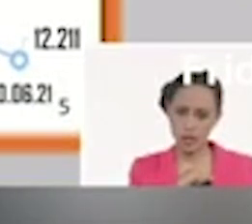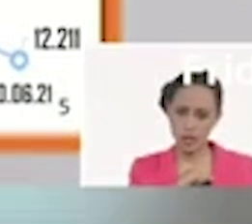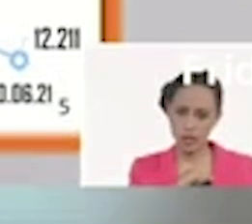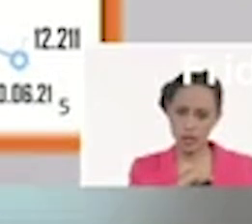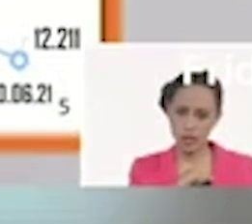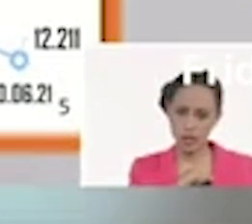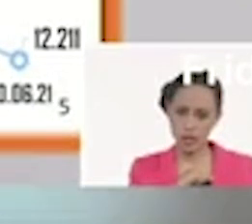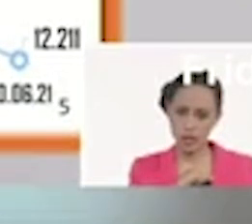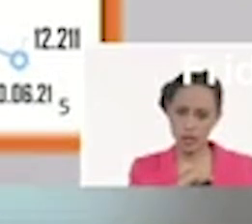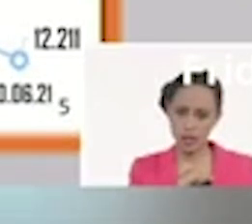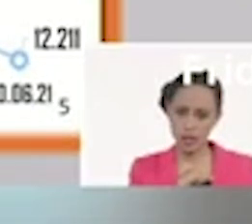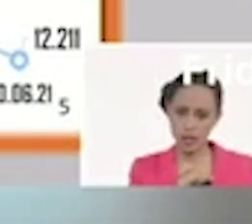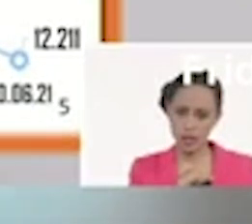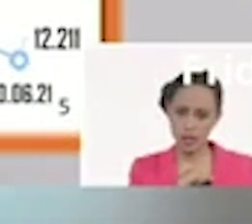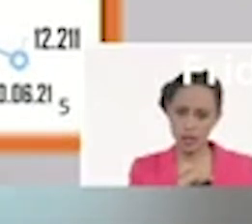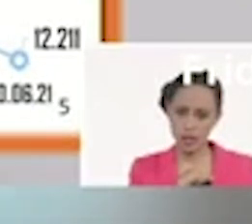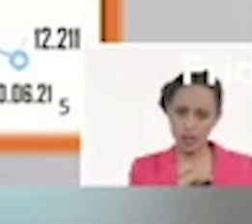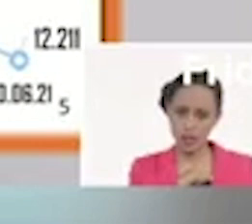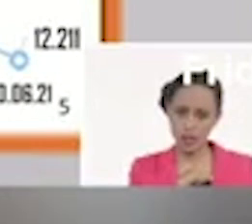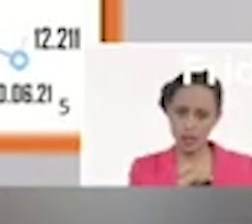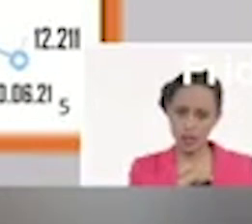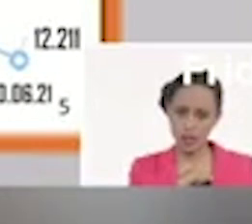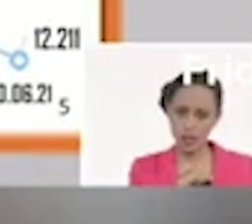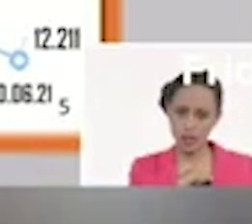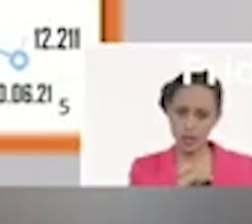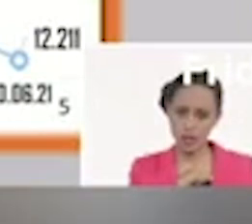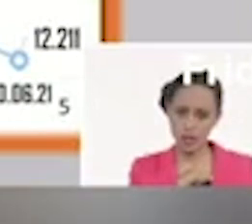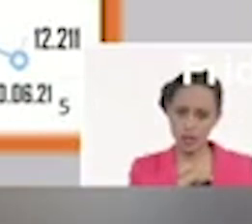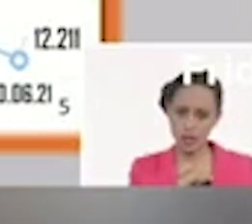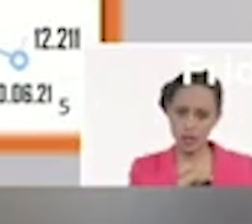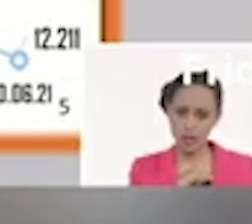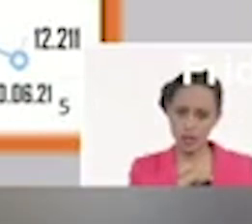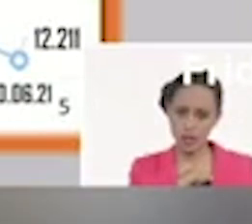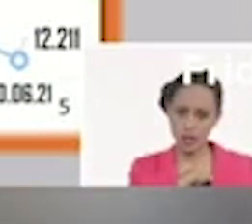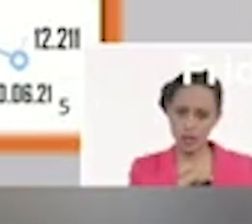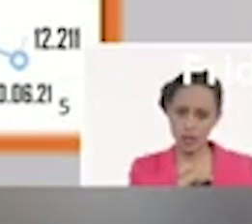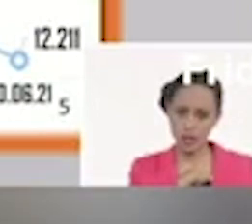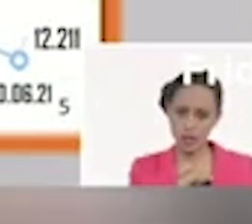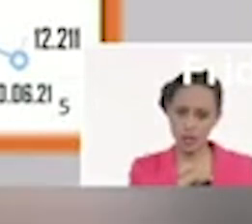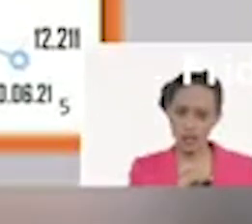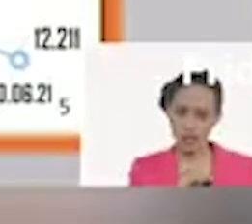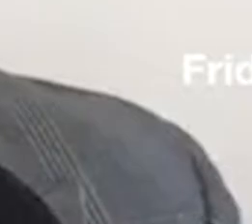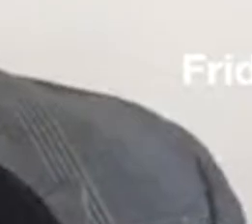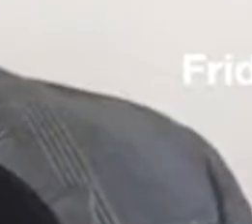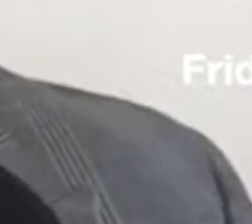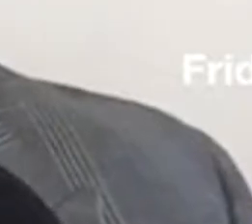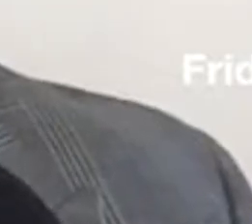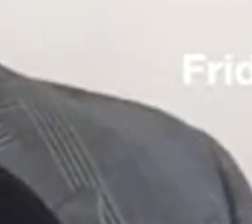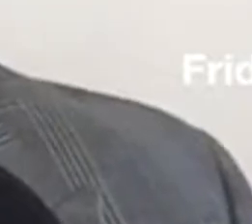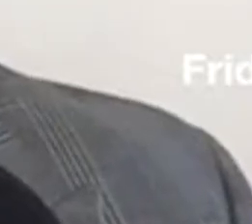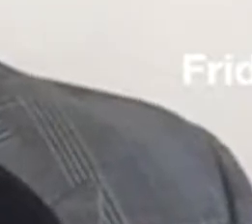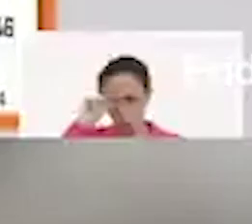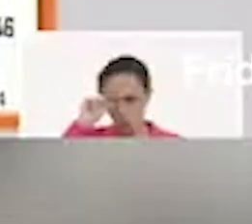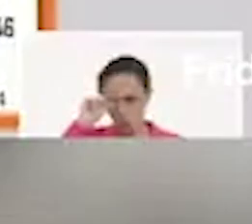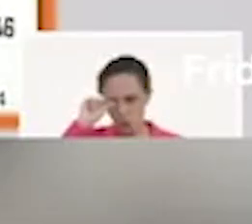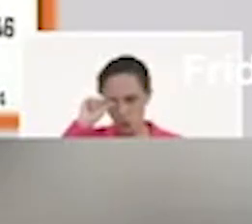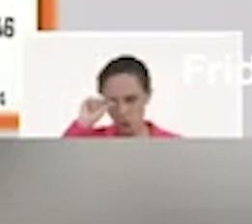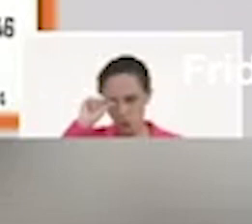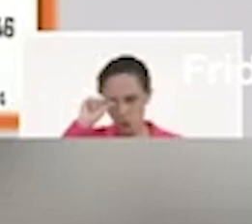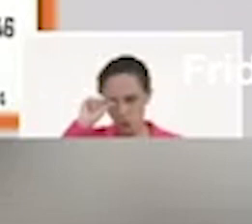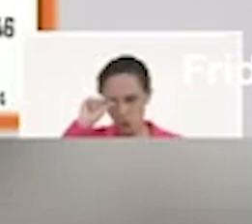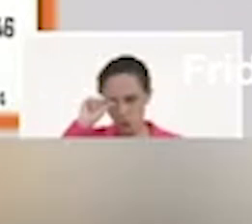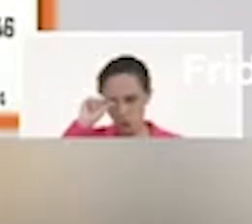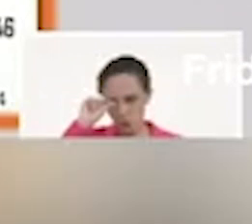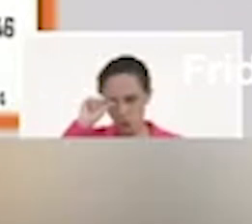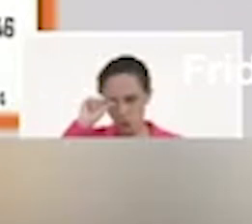y también tiene que ver porque el régimen flexibilizó la entrada de los residentes en el exterior pero vamos a